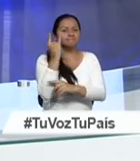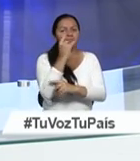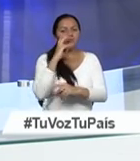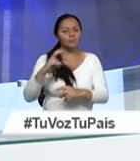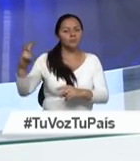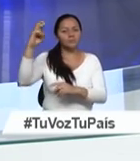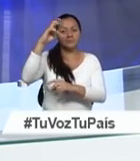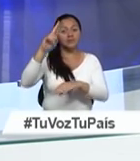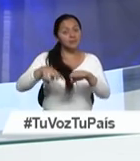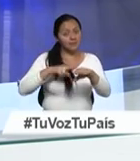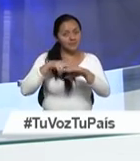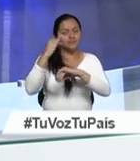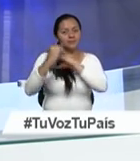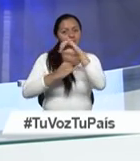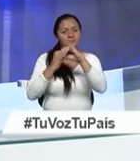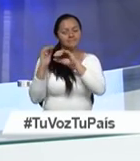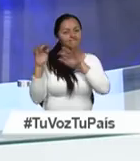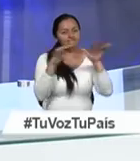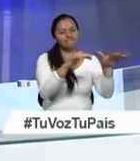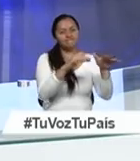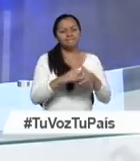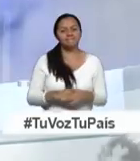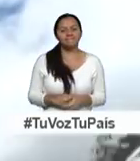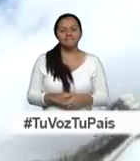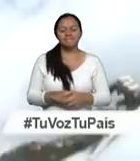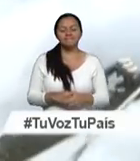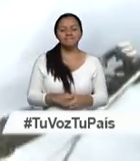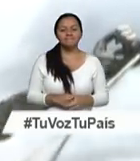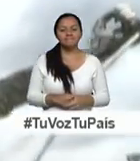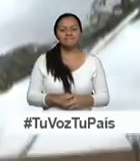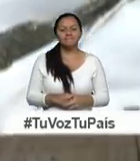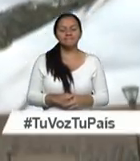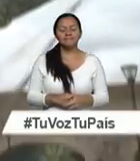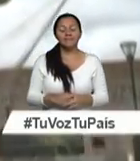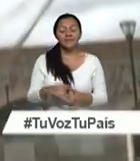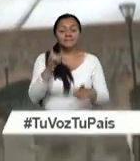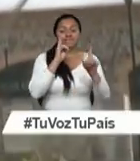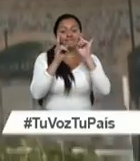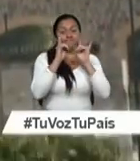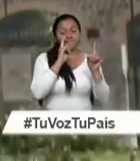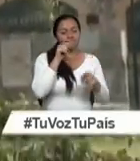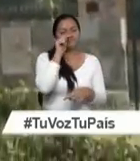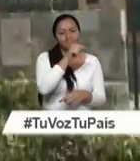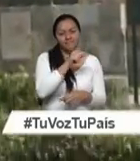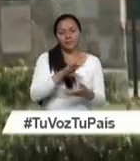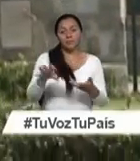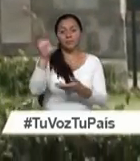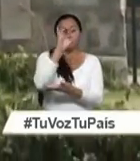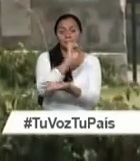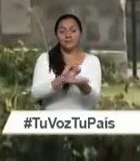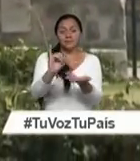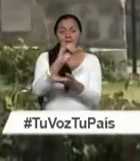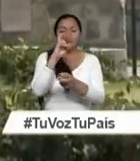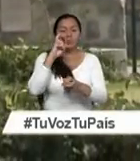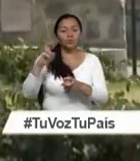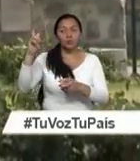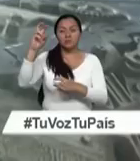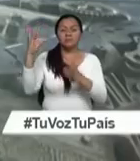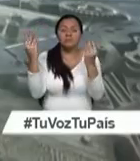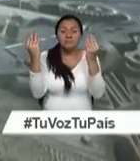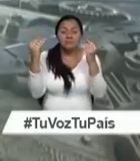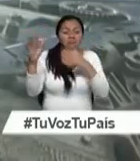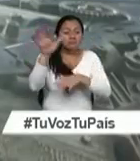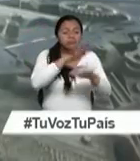para turistas nacionales y extranjeros. Los atractivos de la provincia de Imbabura para los turistas son muchos